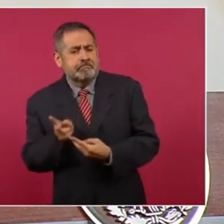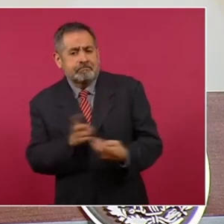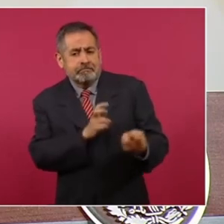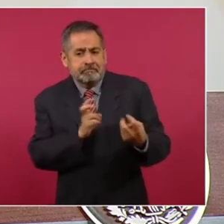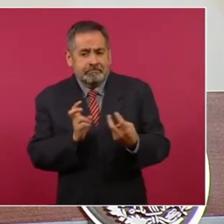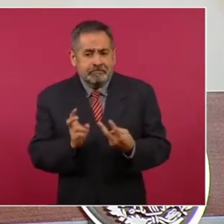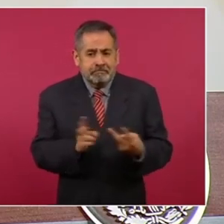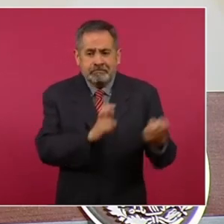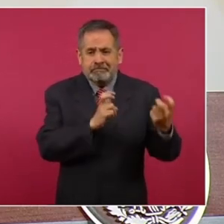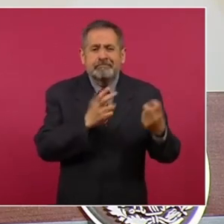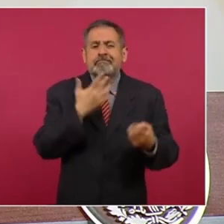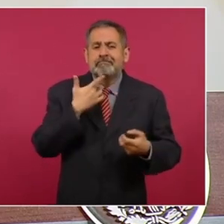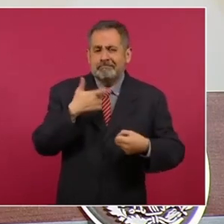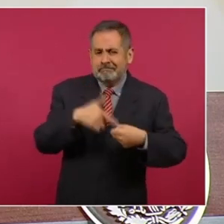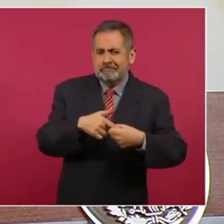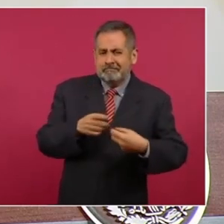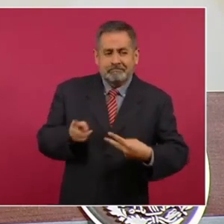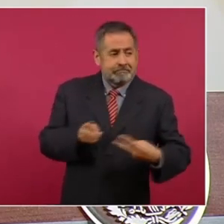el huachicol.